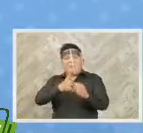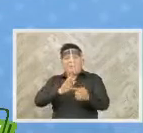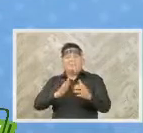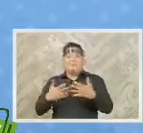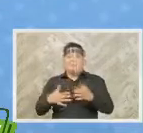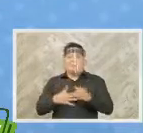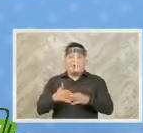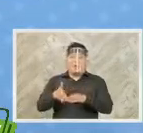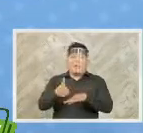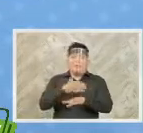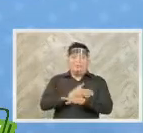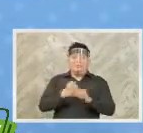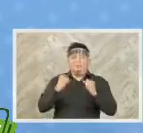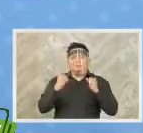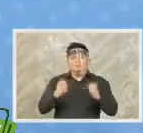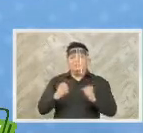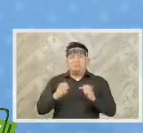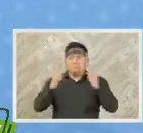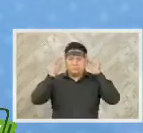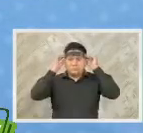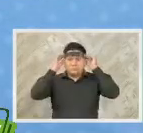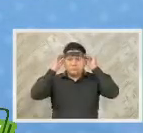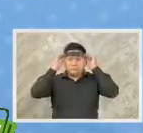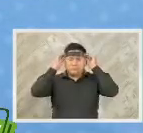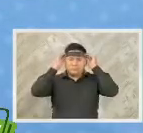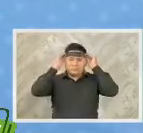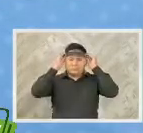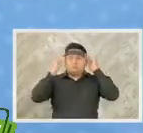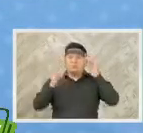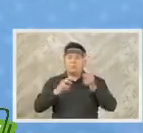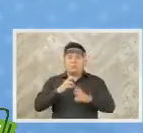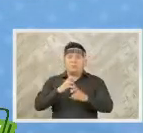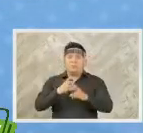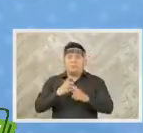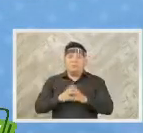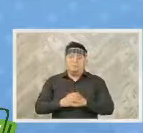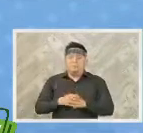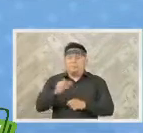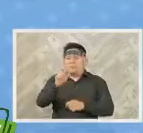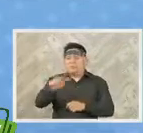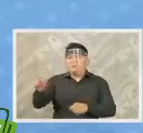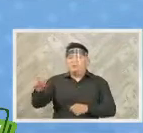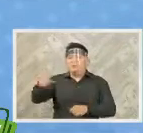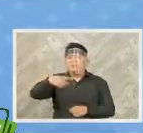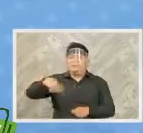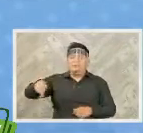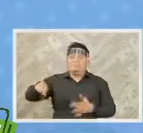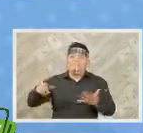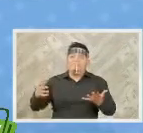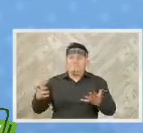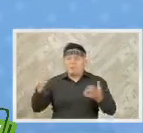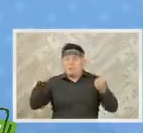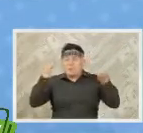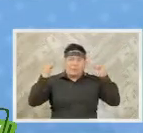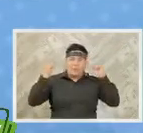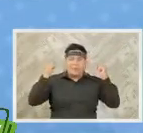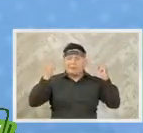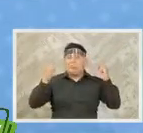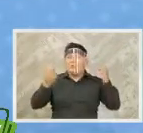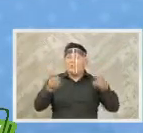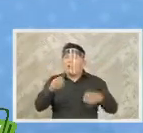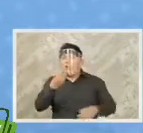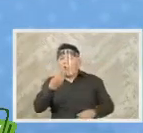en ese momento era ante la dificultad que tenían los ciudadanos de pronto y la preocupación de